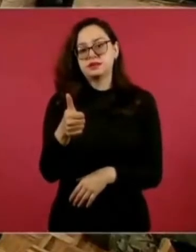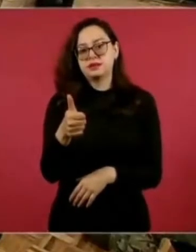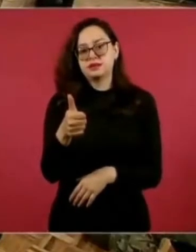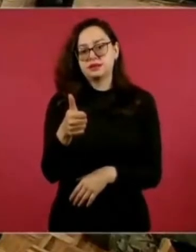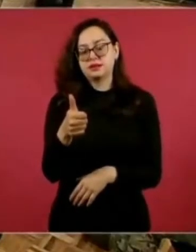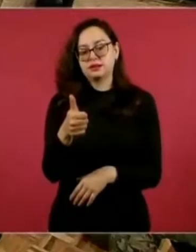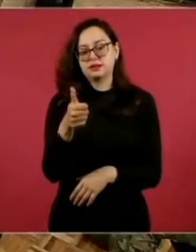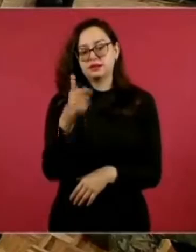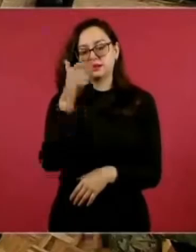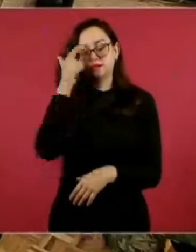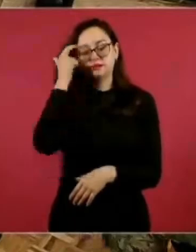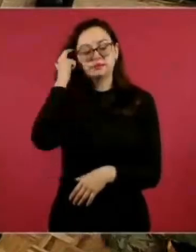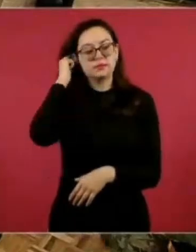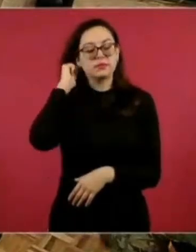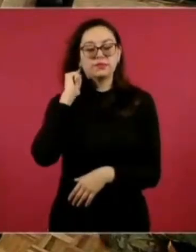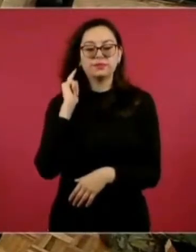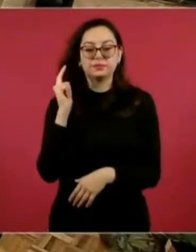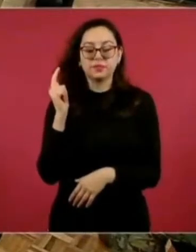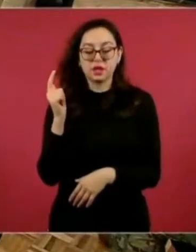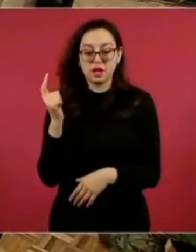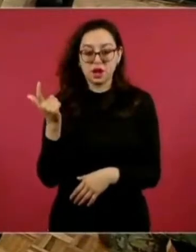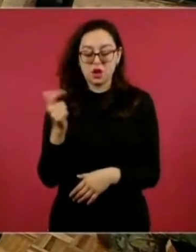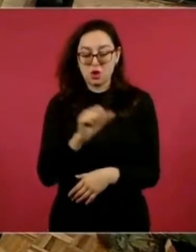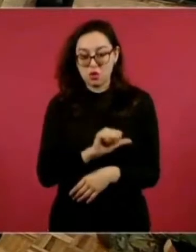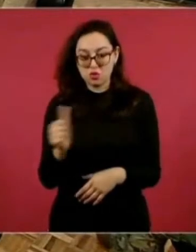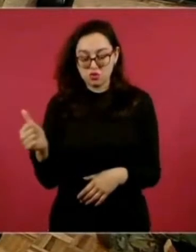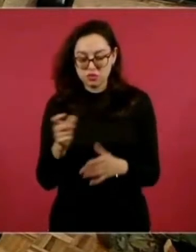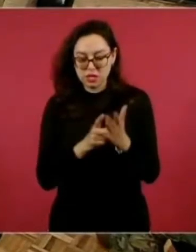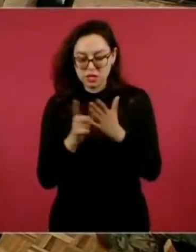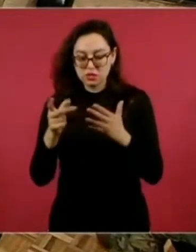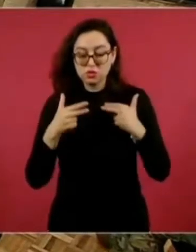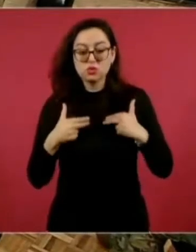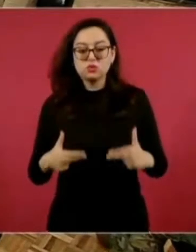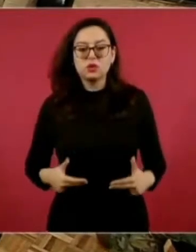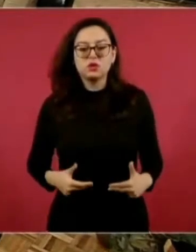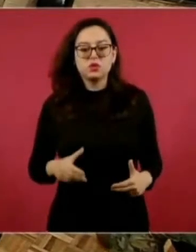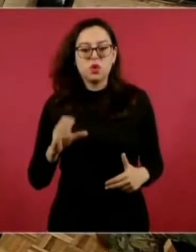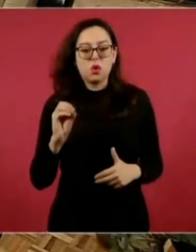Hay una, ¿cómo se llama la de derechos humanos de la OEA?